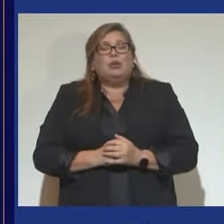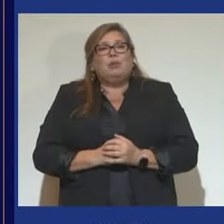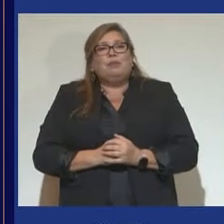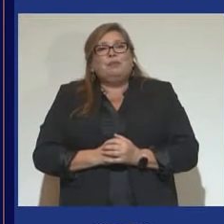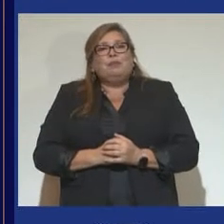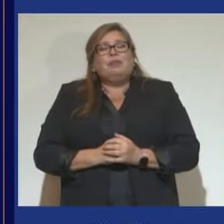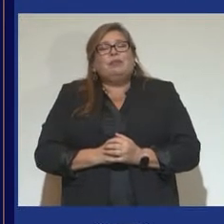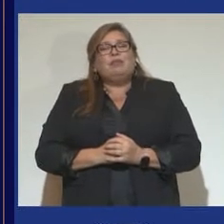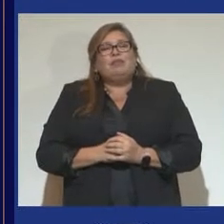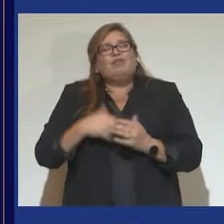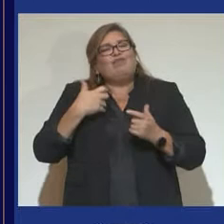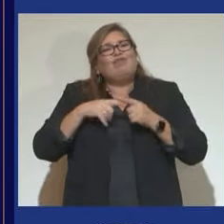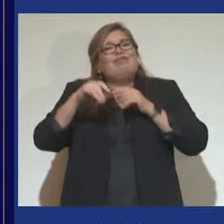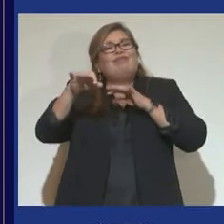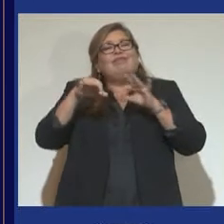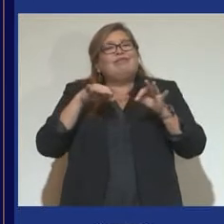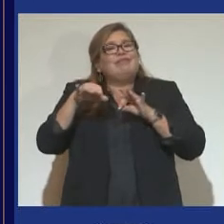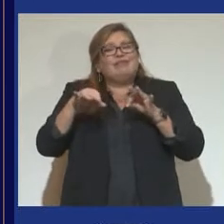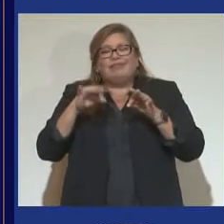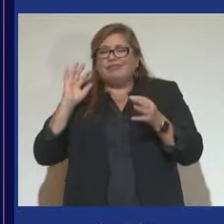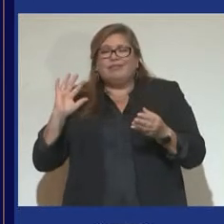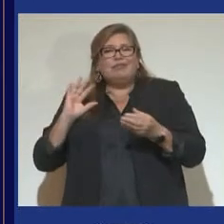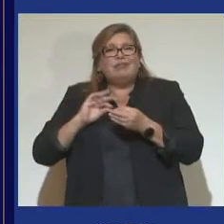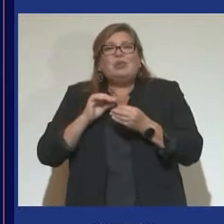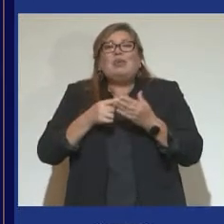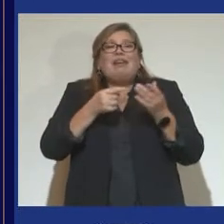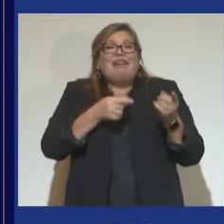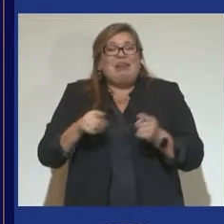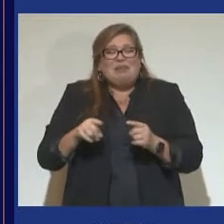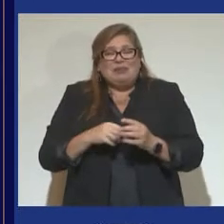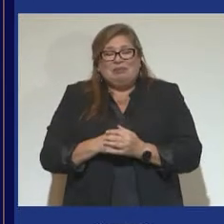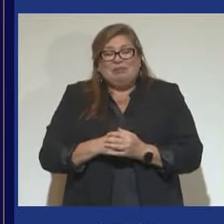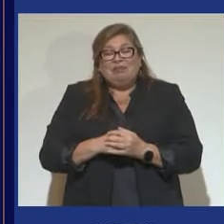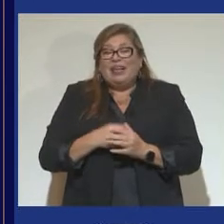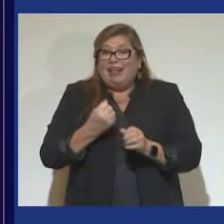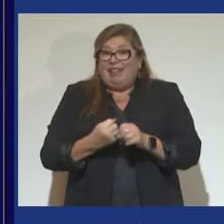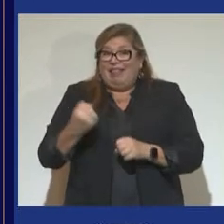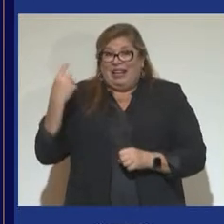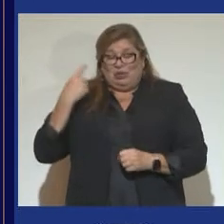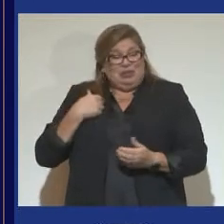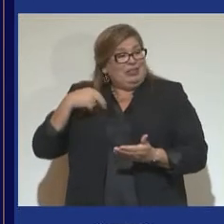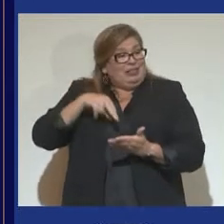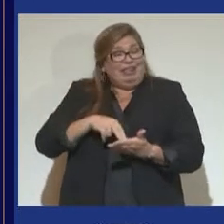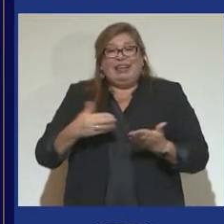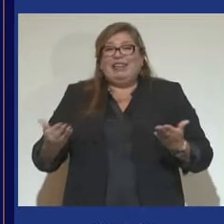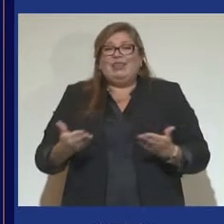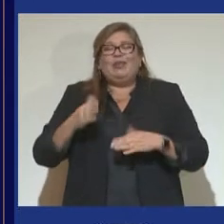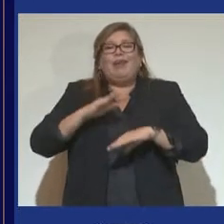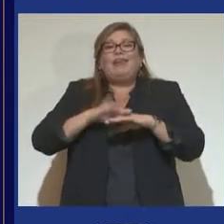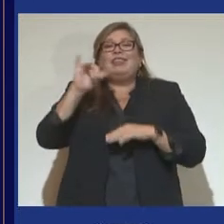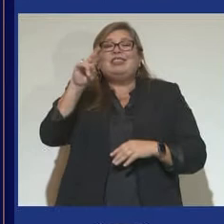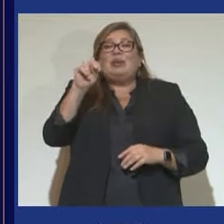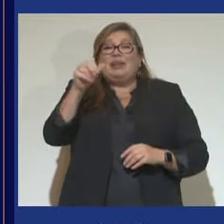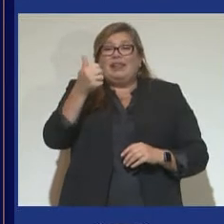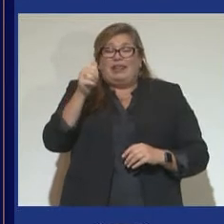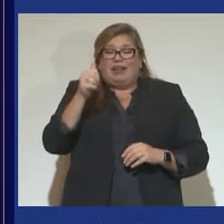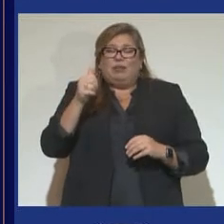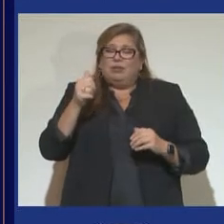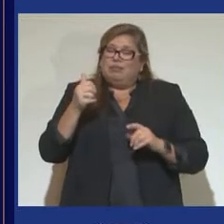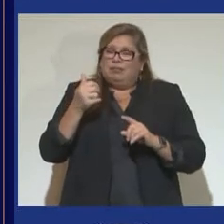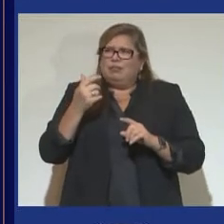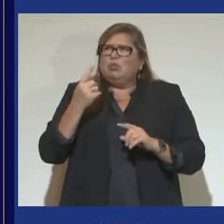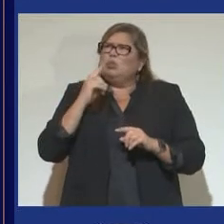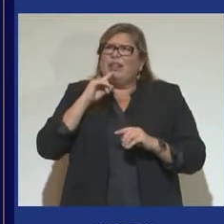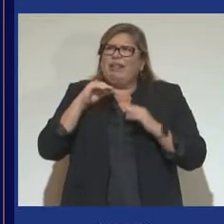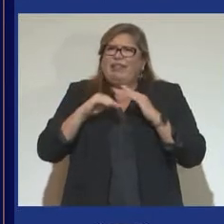pero aquí pues quiero darles el contexto estamos aquí 8 de enero estamos para el